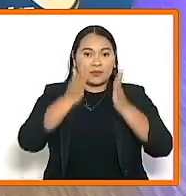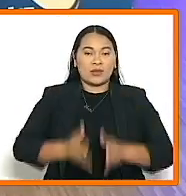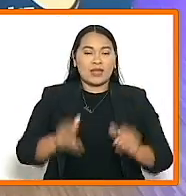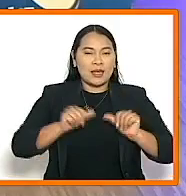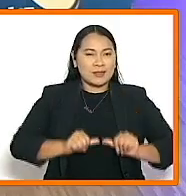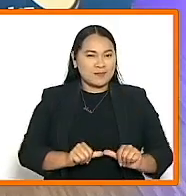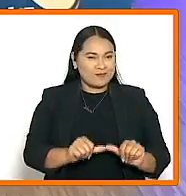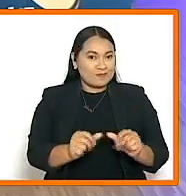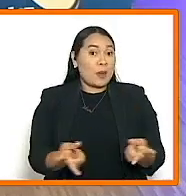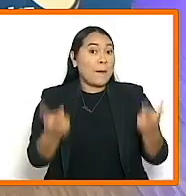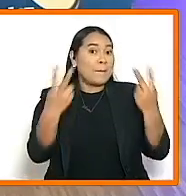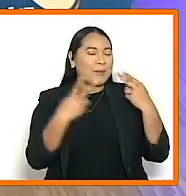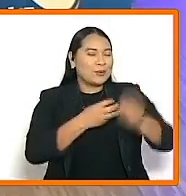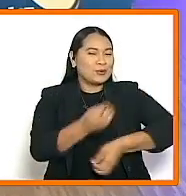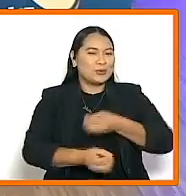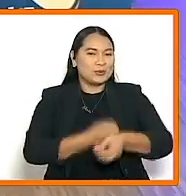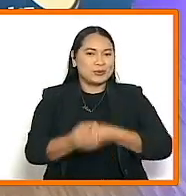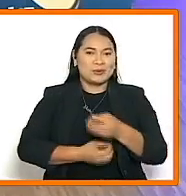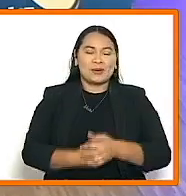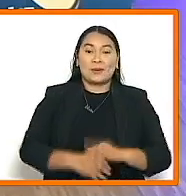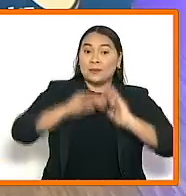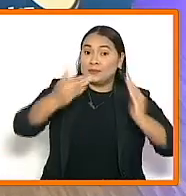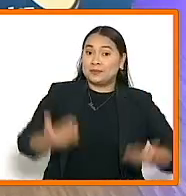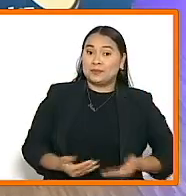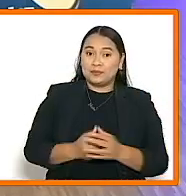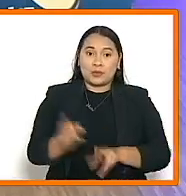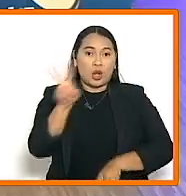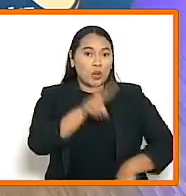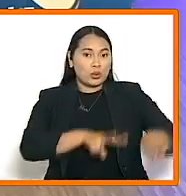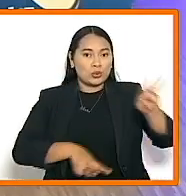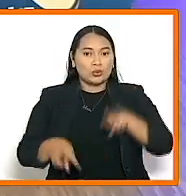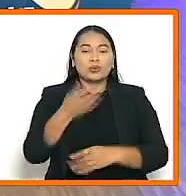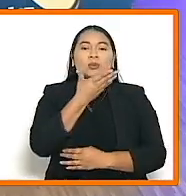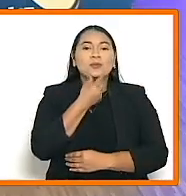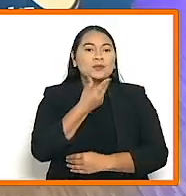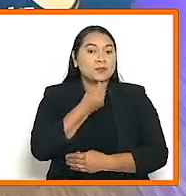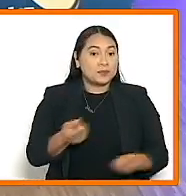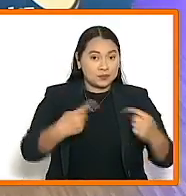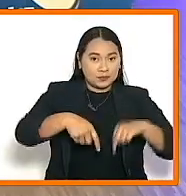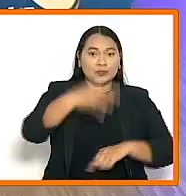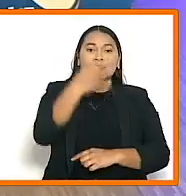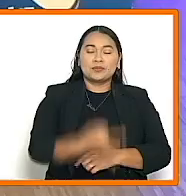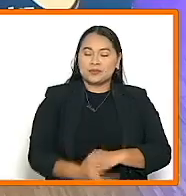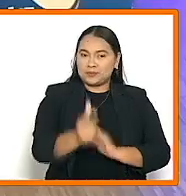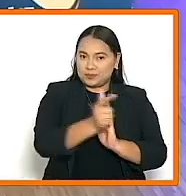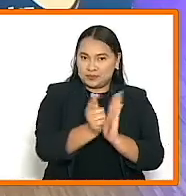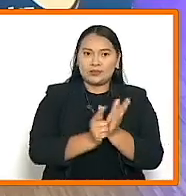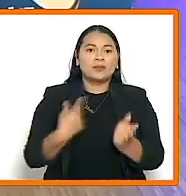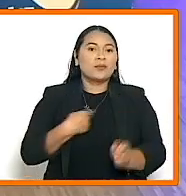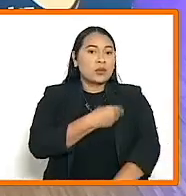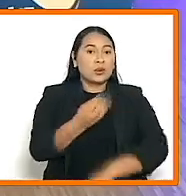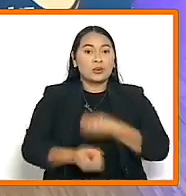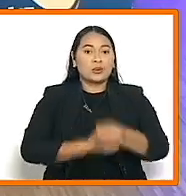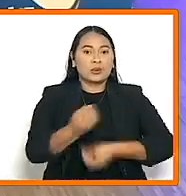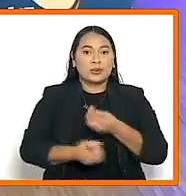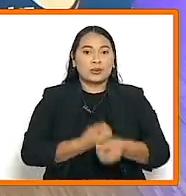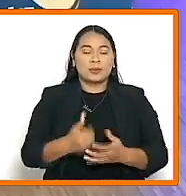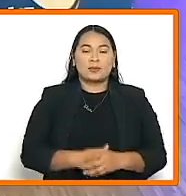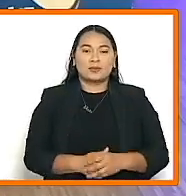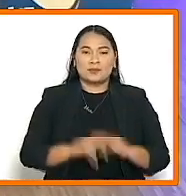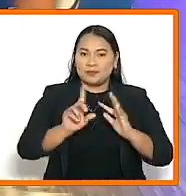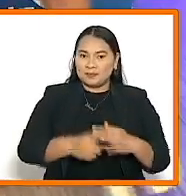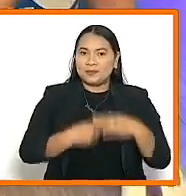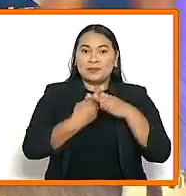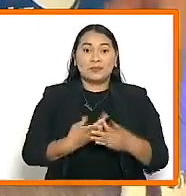cada uno de nuestros sorteos le damos la bienvenida a nuestro auditor y notario que están para certificar cada uno de nuestro juegos iniciamos la